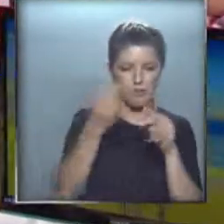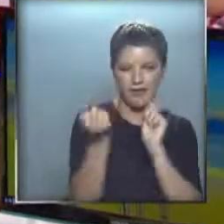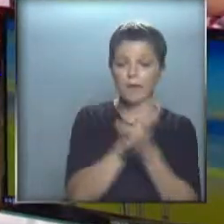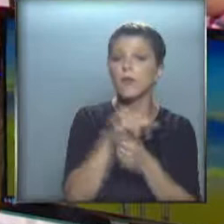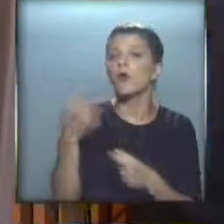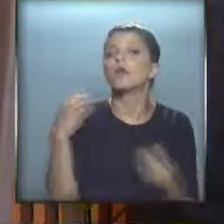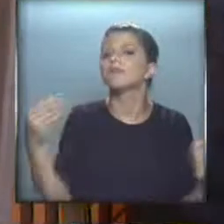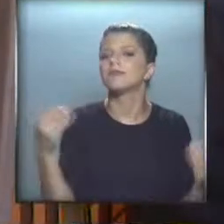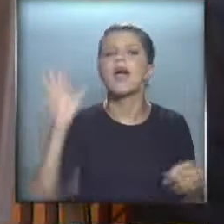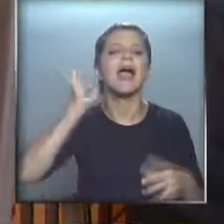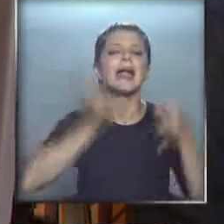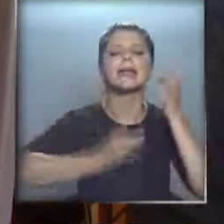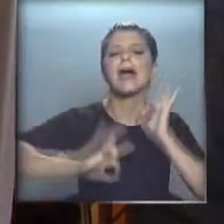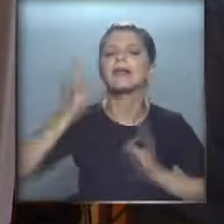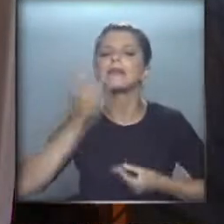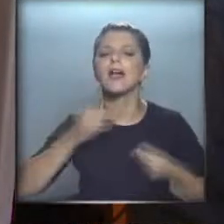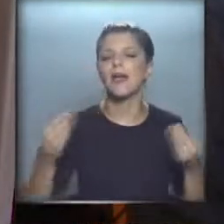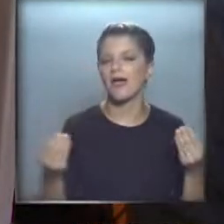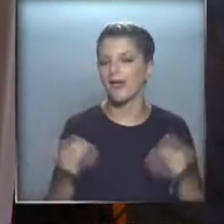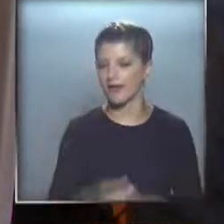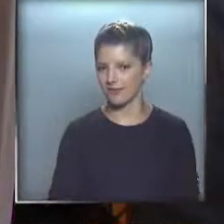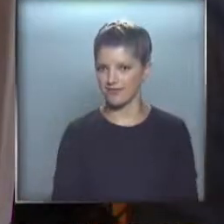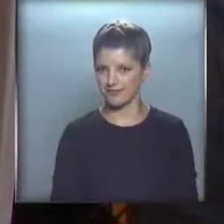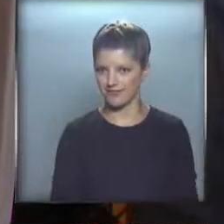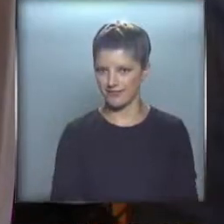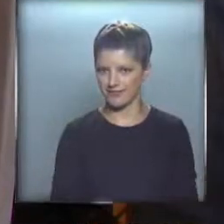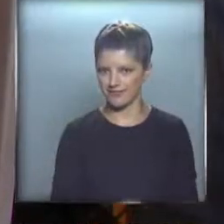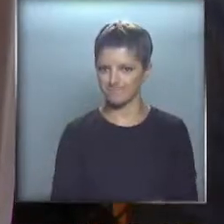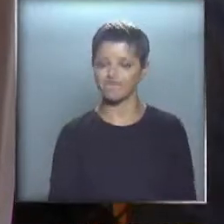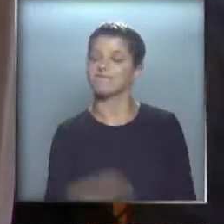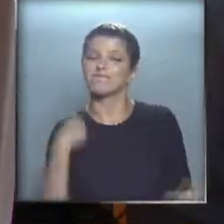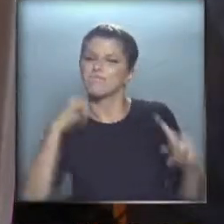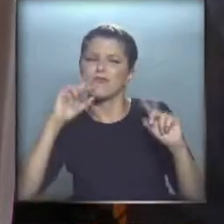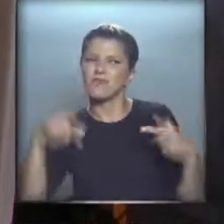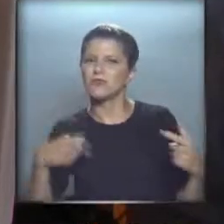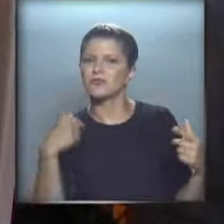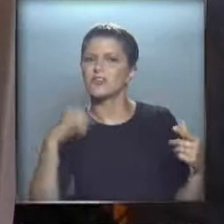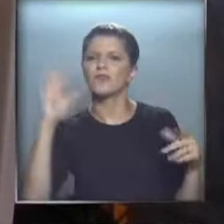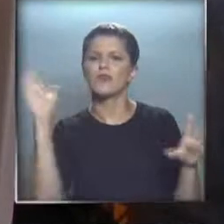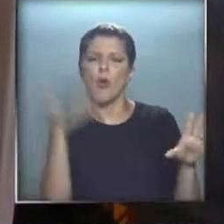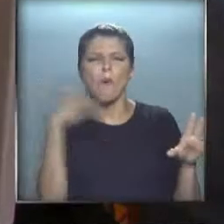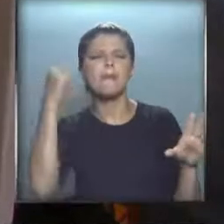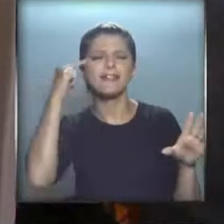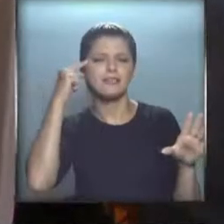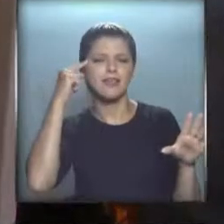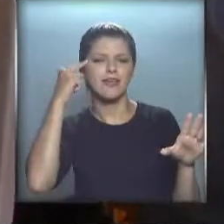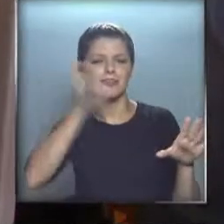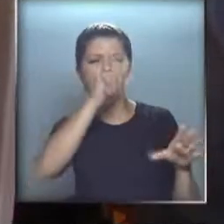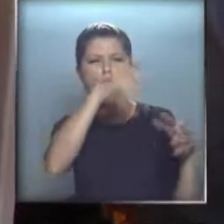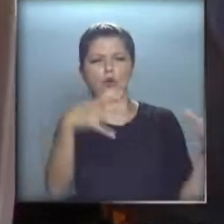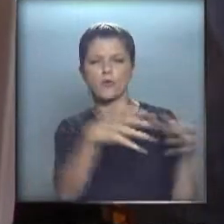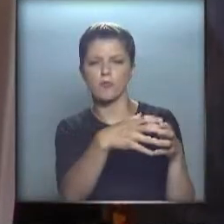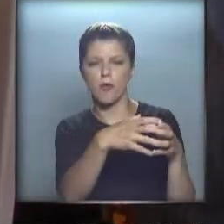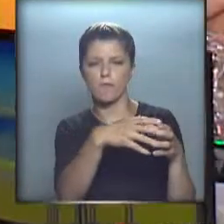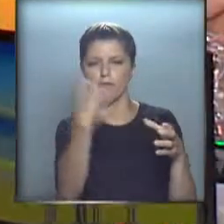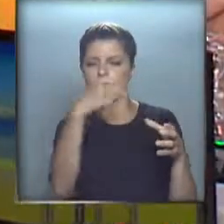dreads? Los chicos que usan dreadlocks. No sé, todos los tienen equivocados. ¿Por